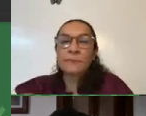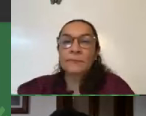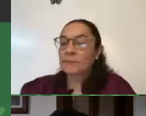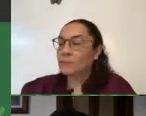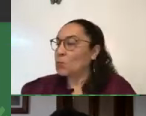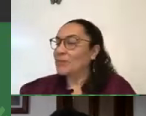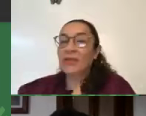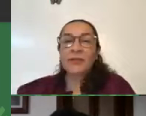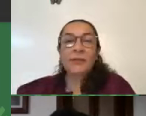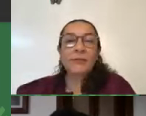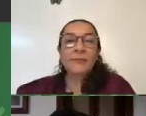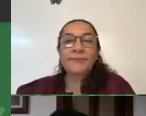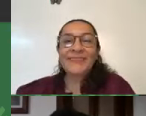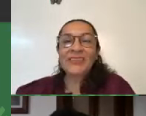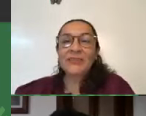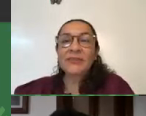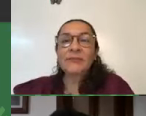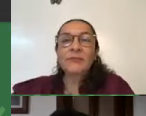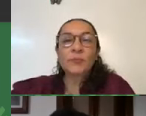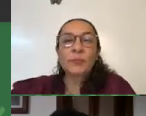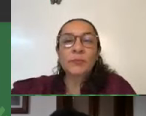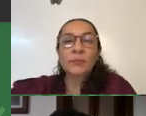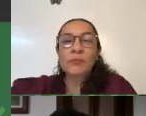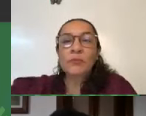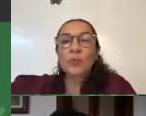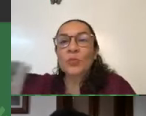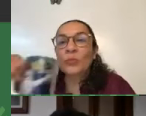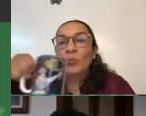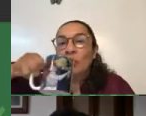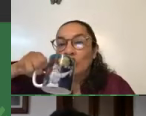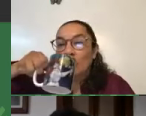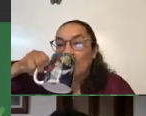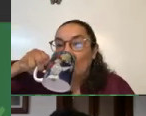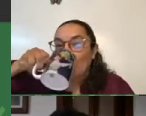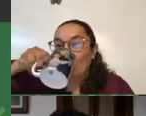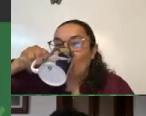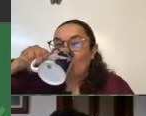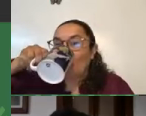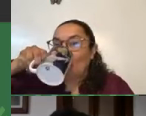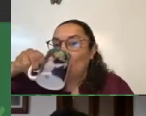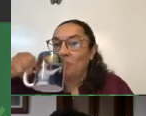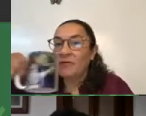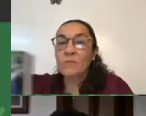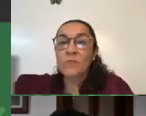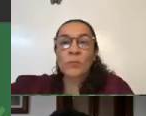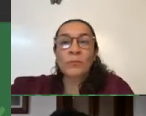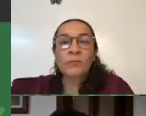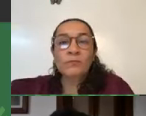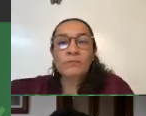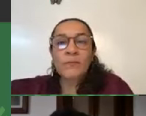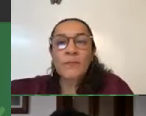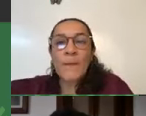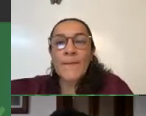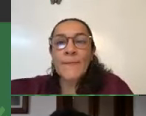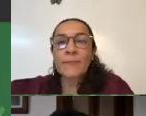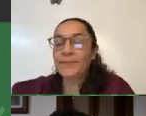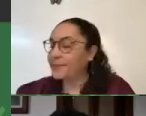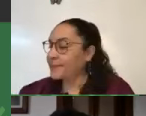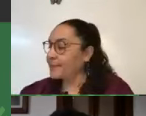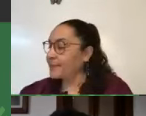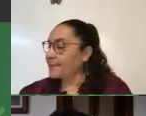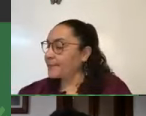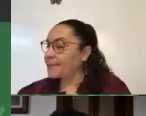en esta ciudad y obtener placas locales cubran únicamente el impuesto a favor